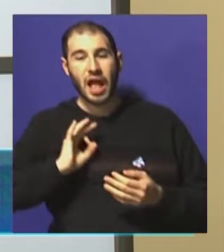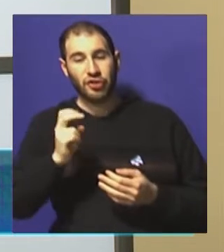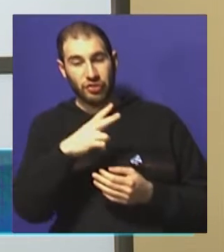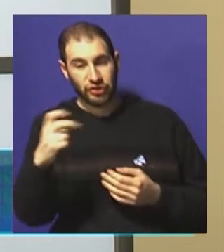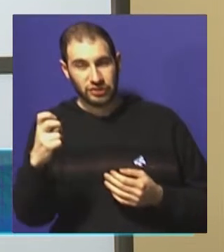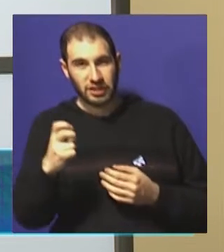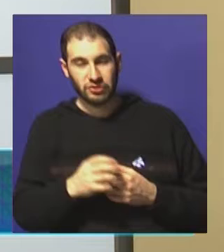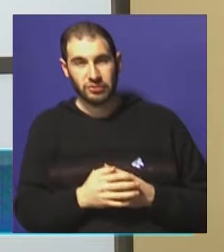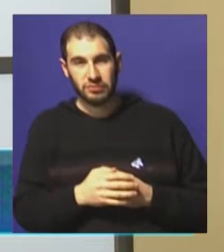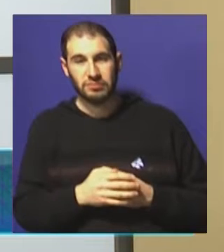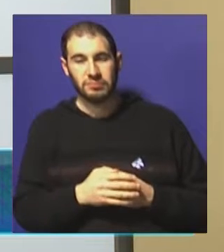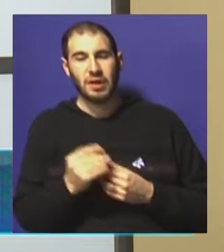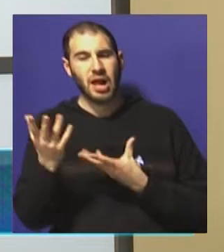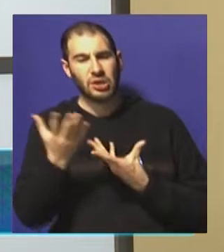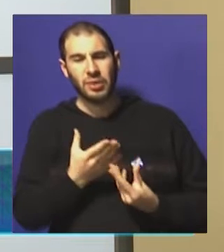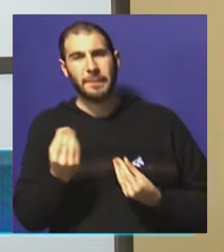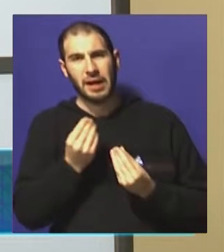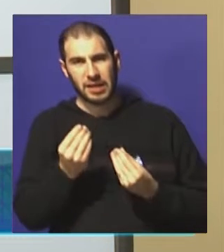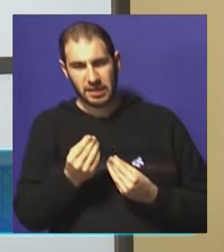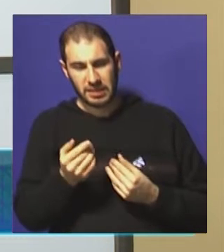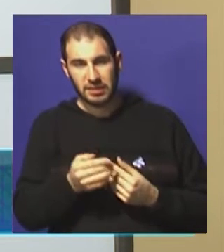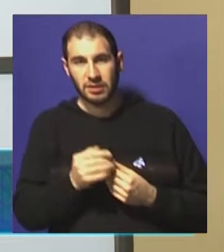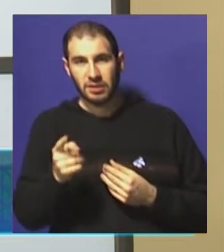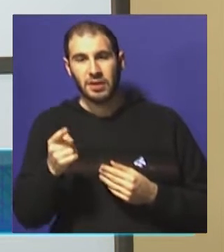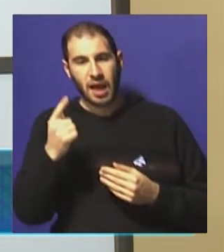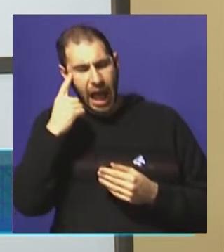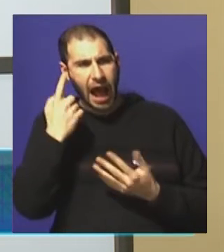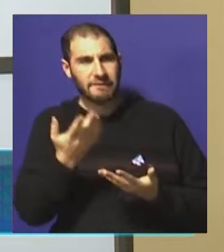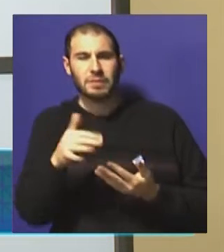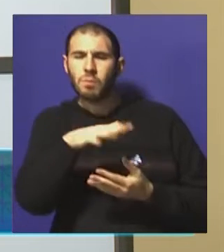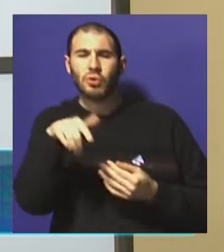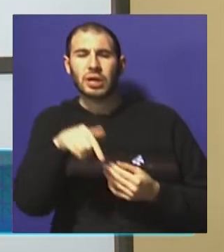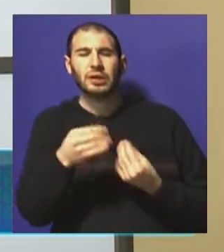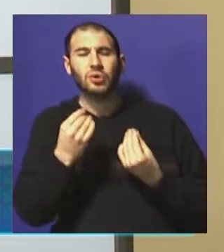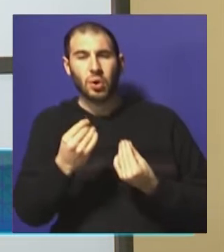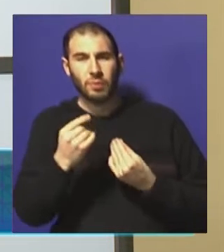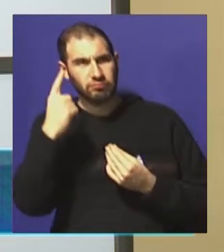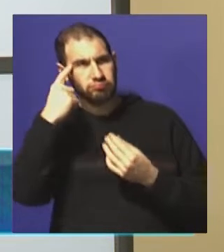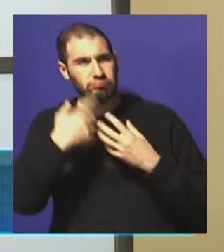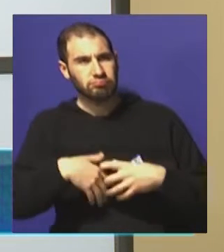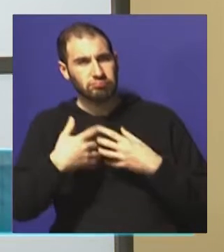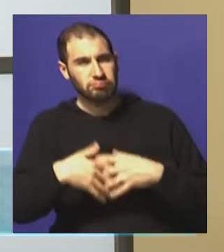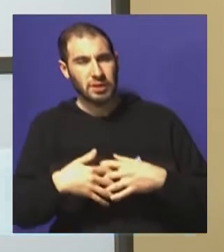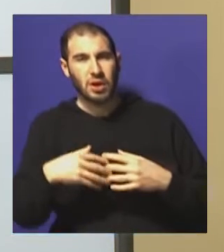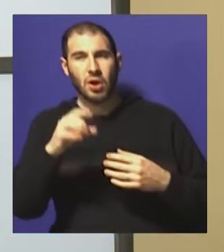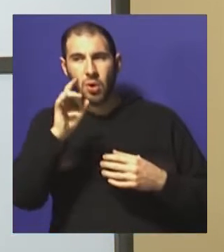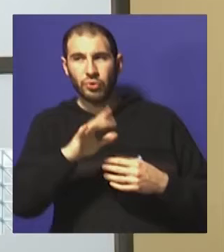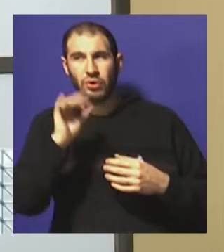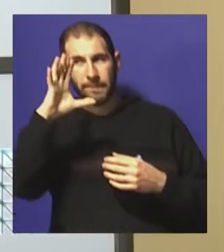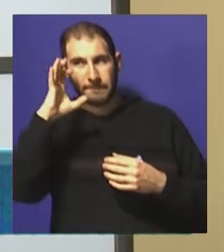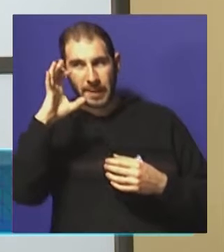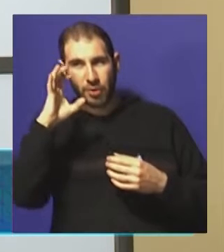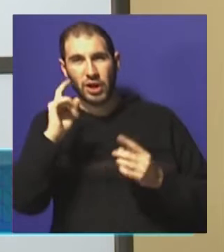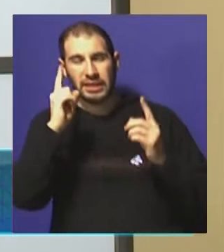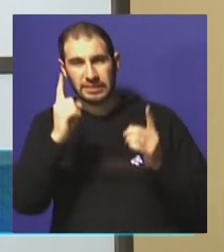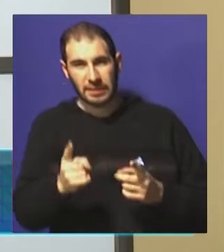bicentenario sirve justamente para eso, para interpelarnos como pueblo y hacernos reflexionar, no solo con la memoria, sino también